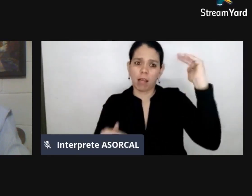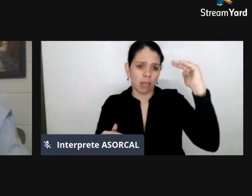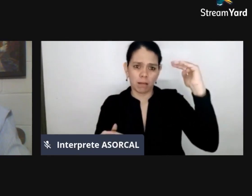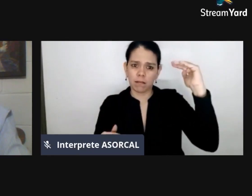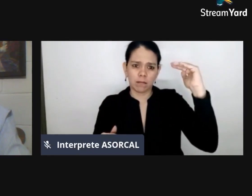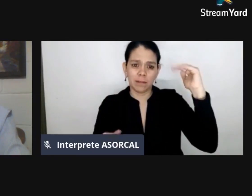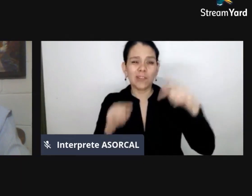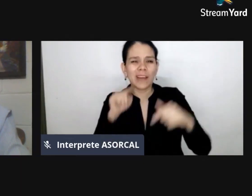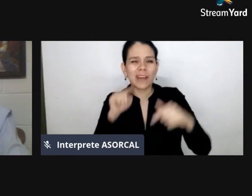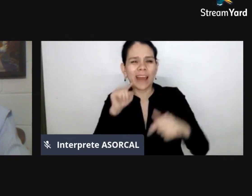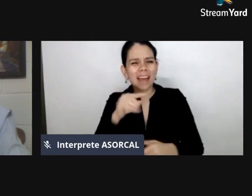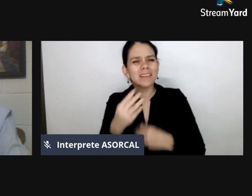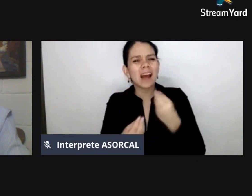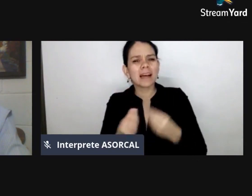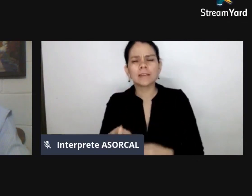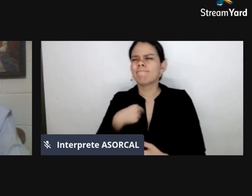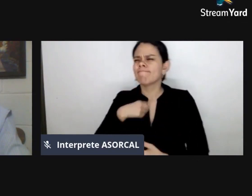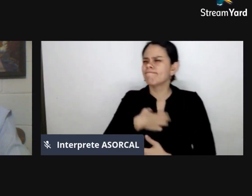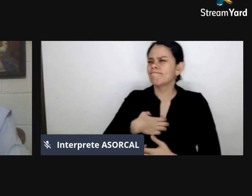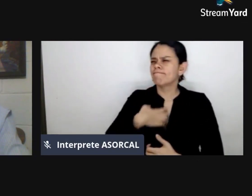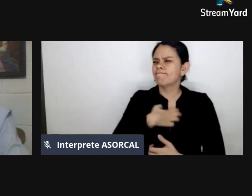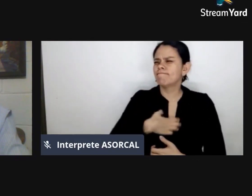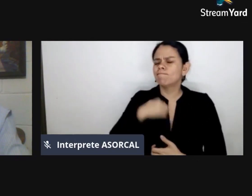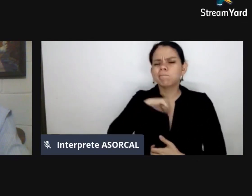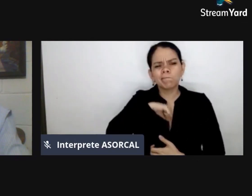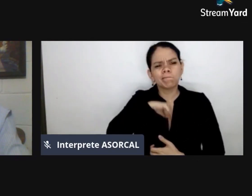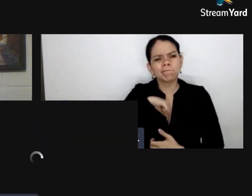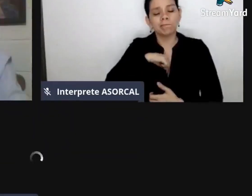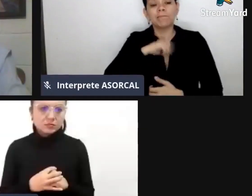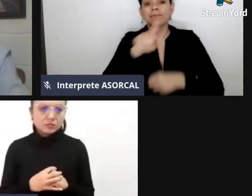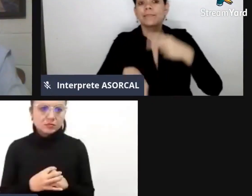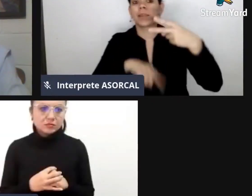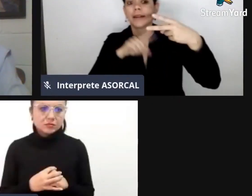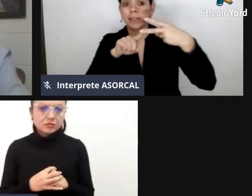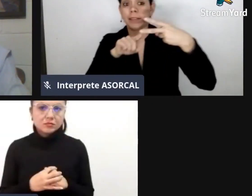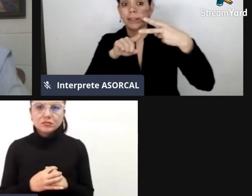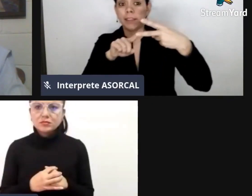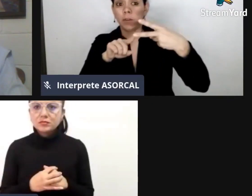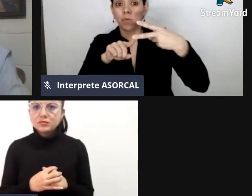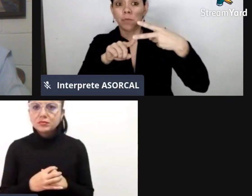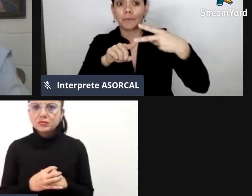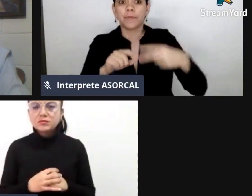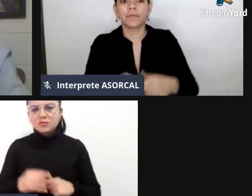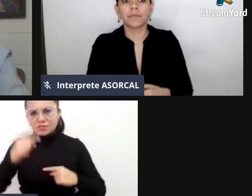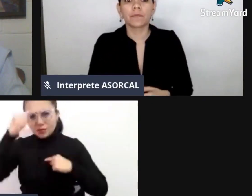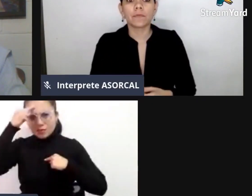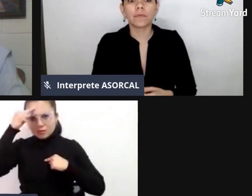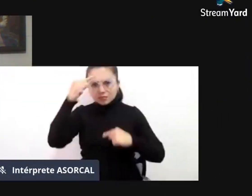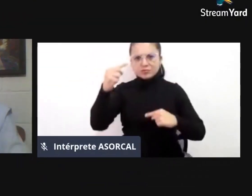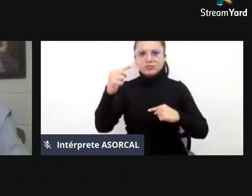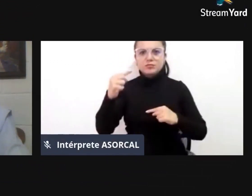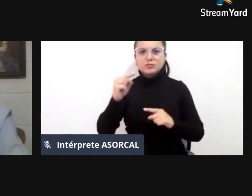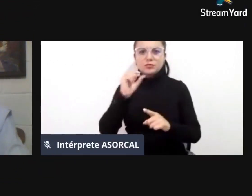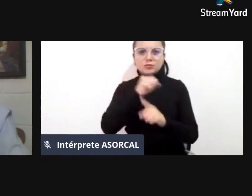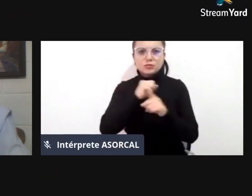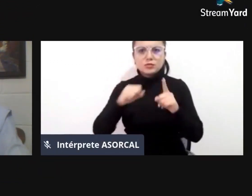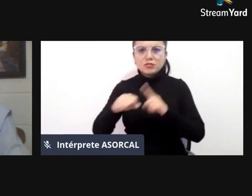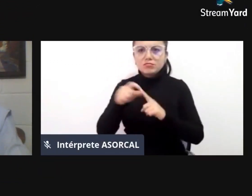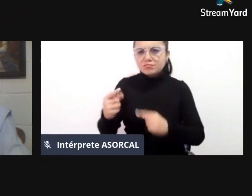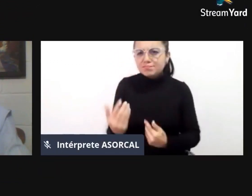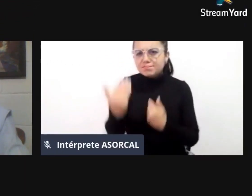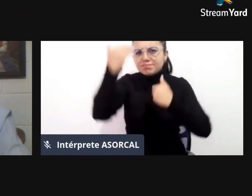también. Luego, la segunda dimensión, la original coyuntura social que llevó a la toma de conciencia de las